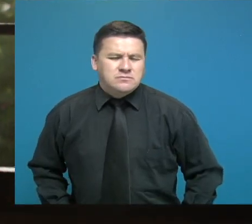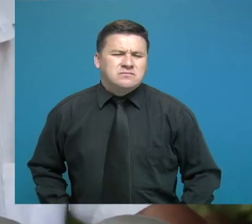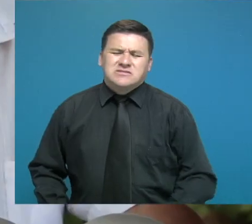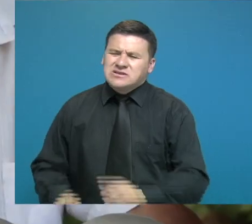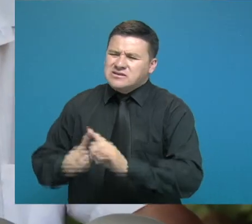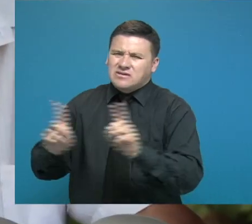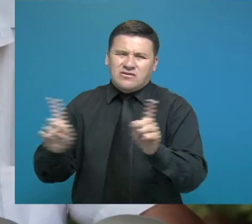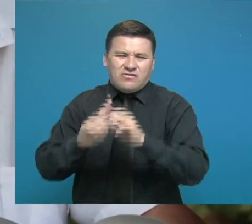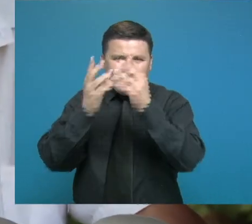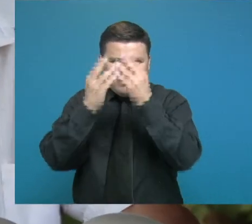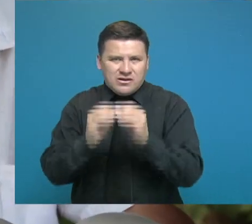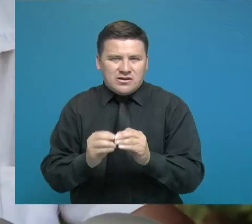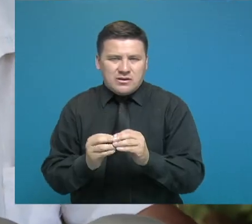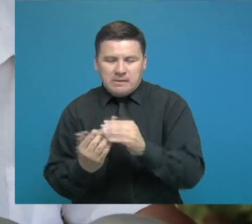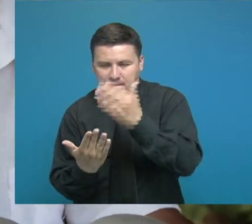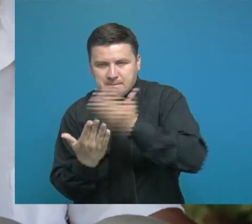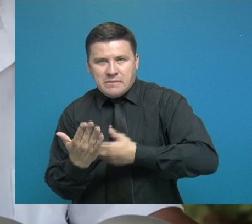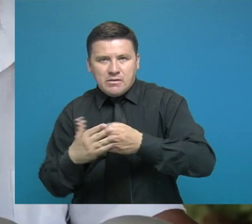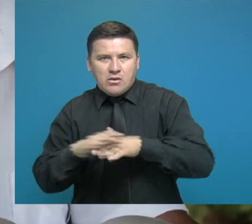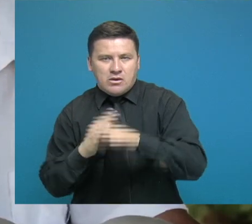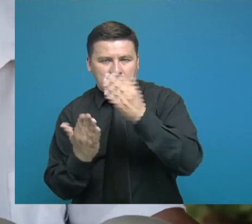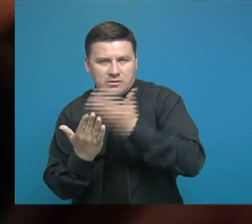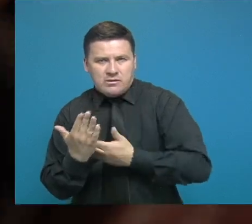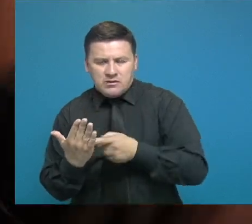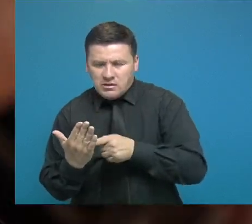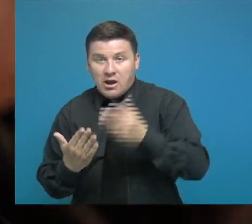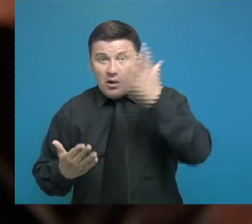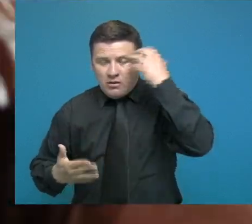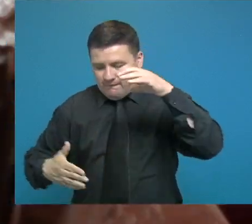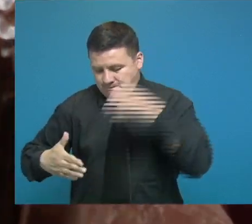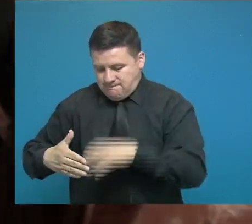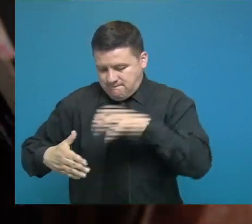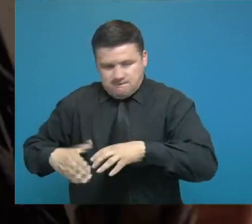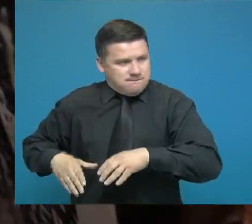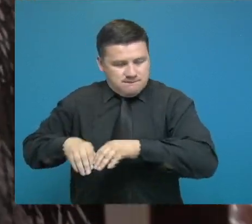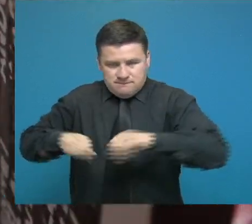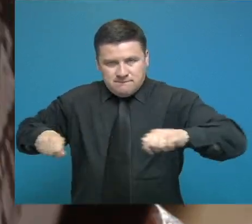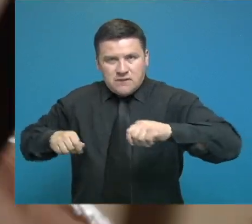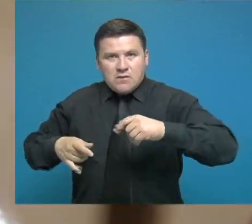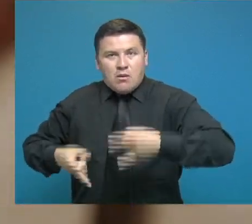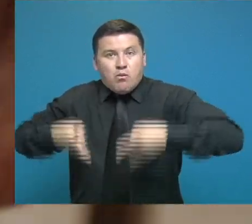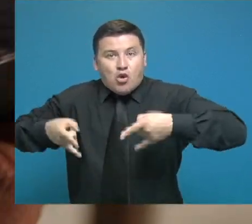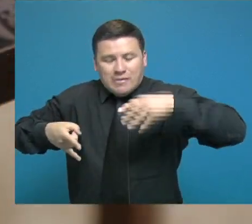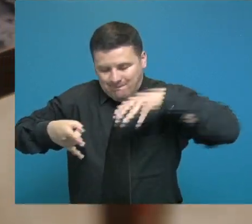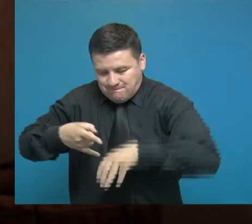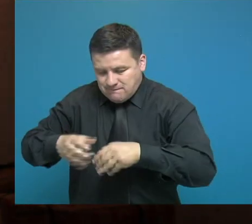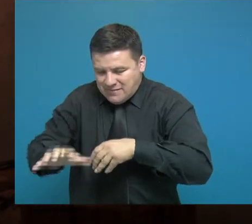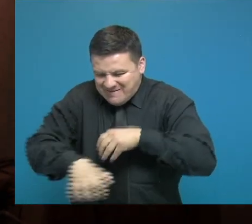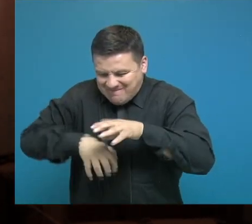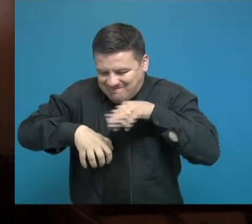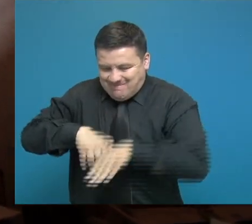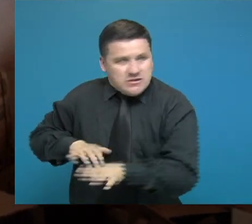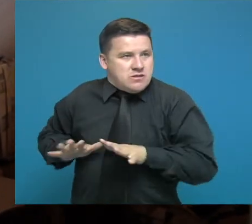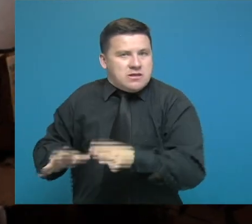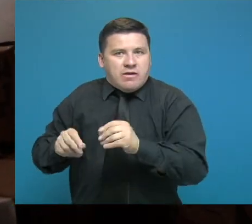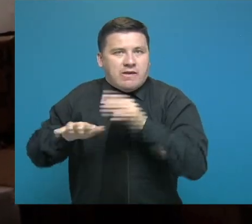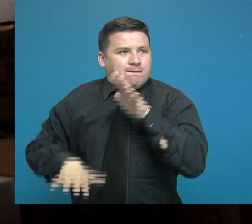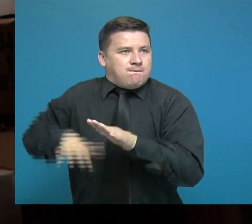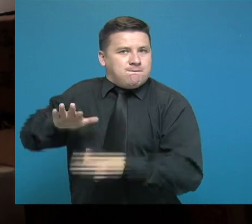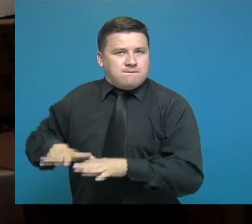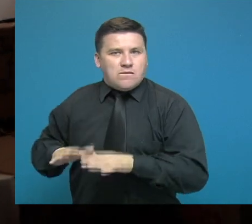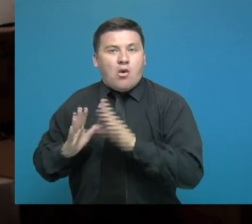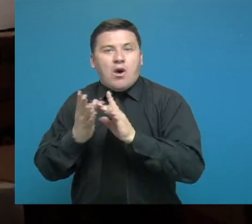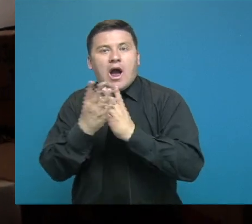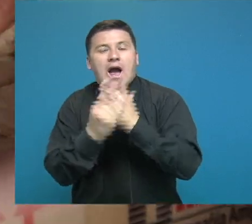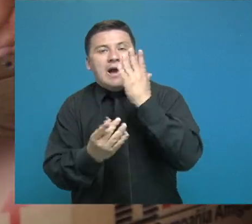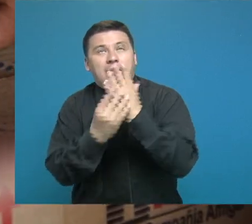Había diferentes formas de guardar los papeles. Se metían en bolsa y se enterraban en el suelo. Se guardaban